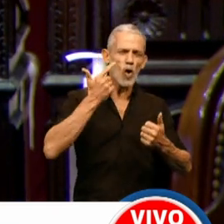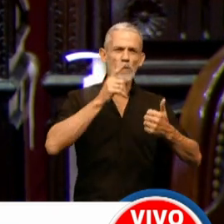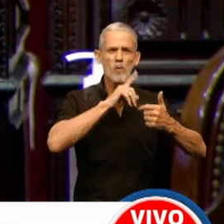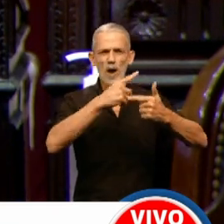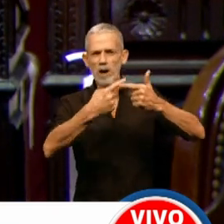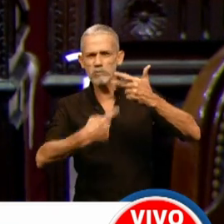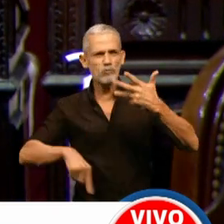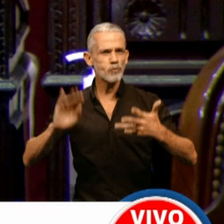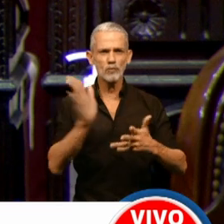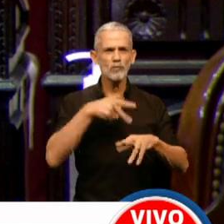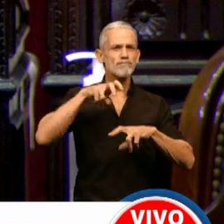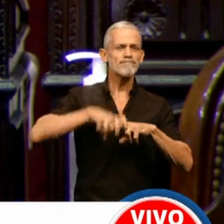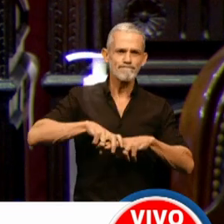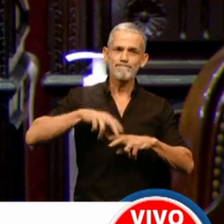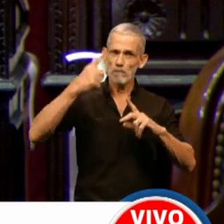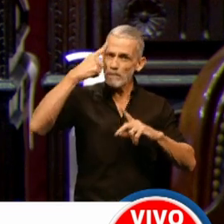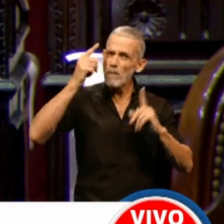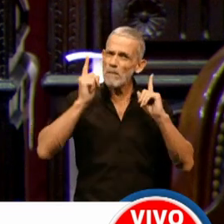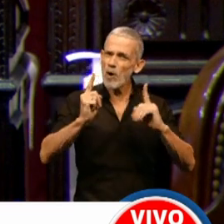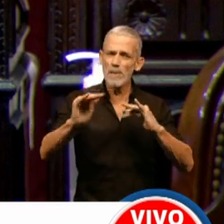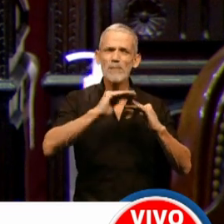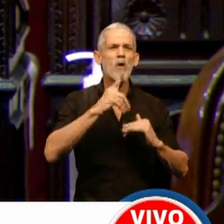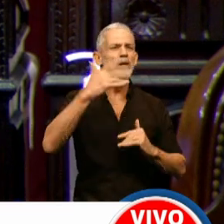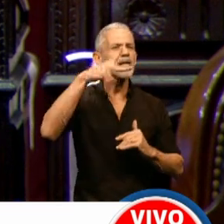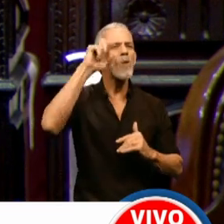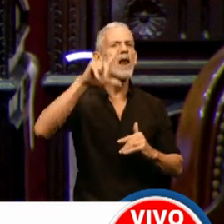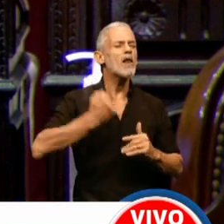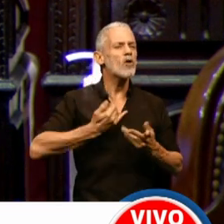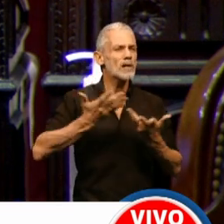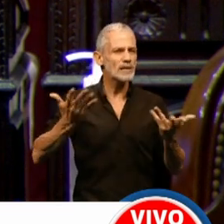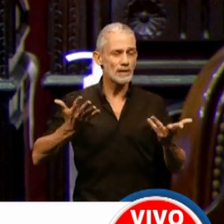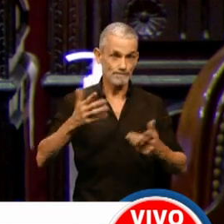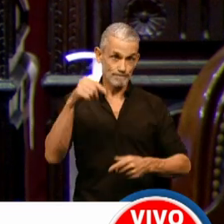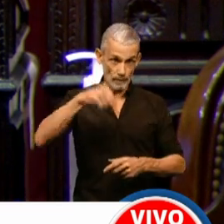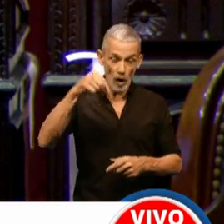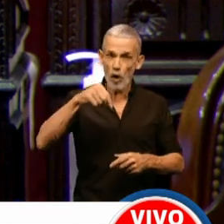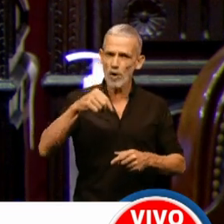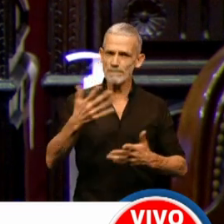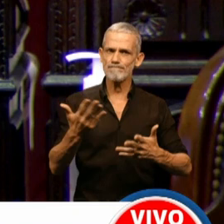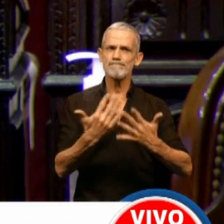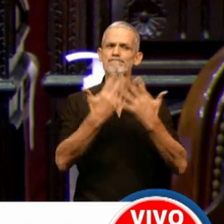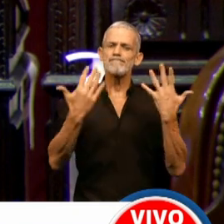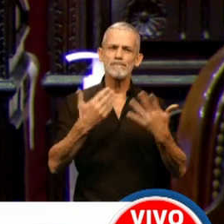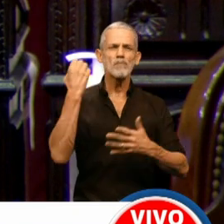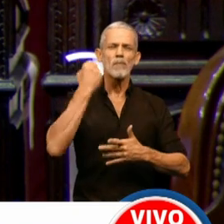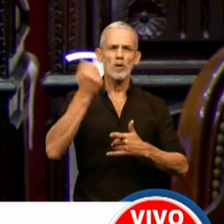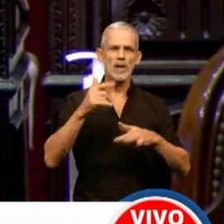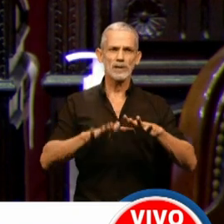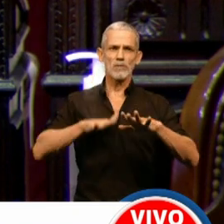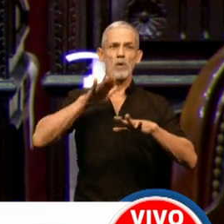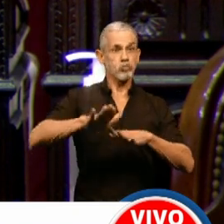sentados en esta banca nos hagamos la misma pregunta hoy sin duda estamos dando un gran paso